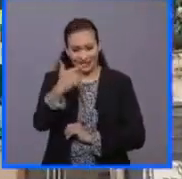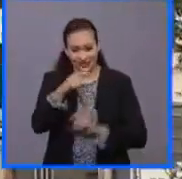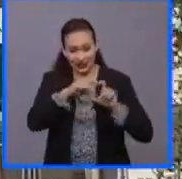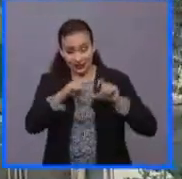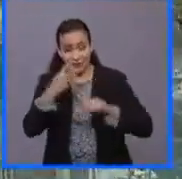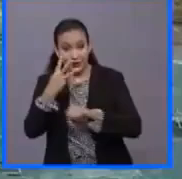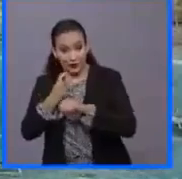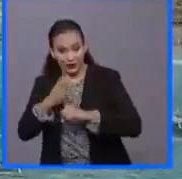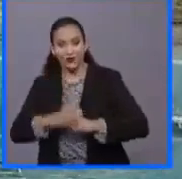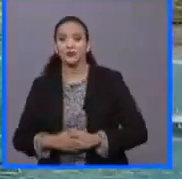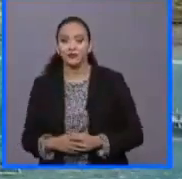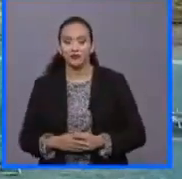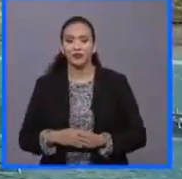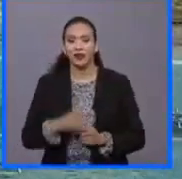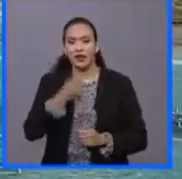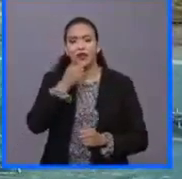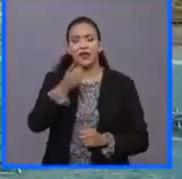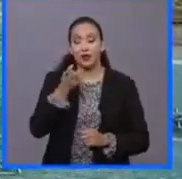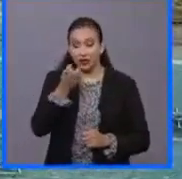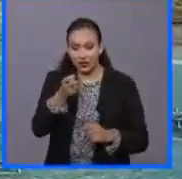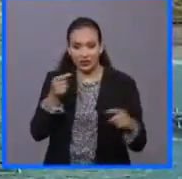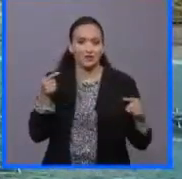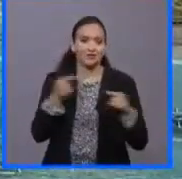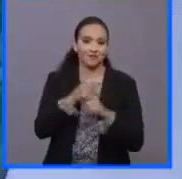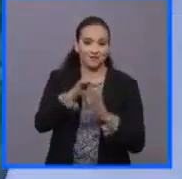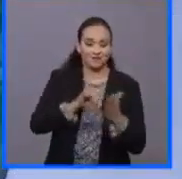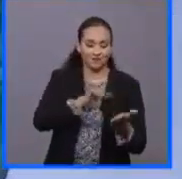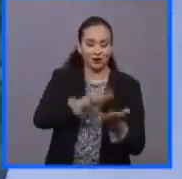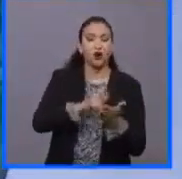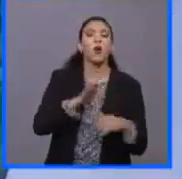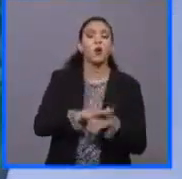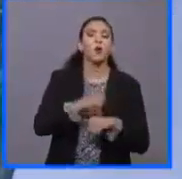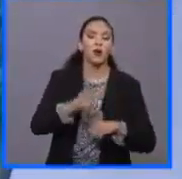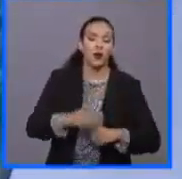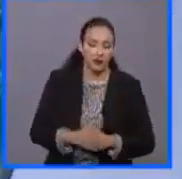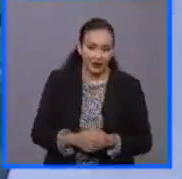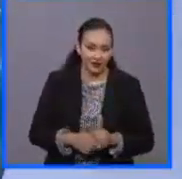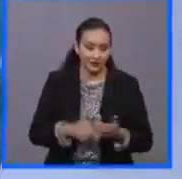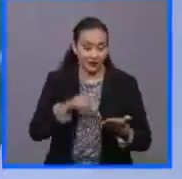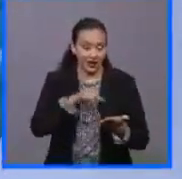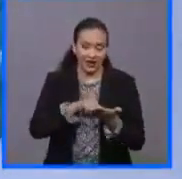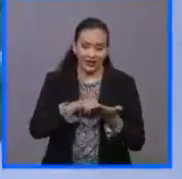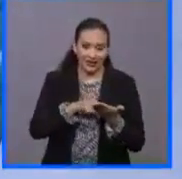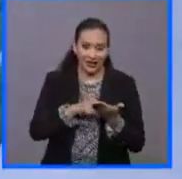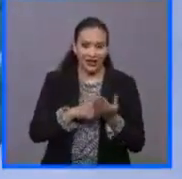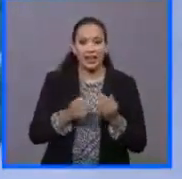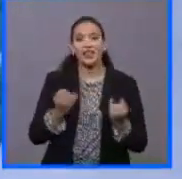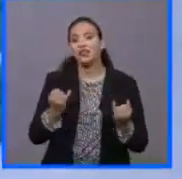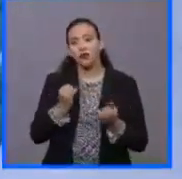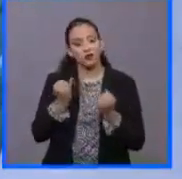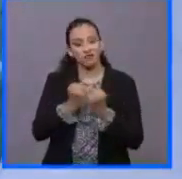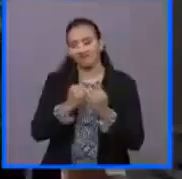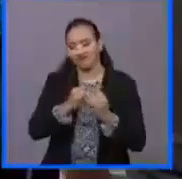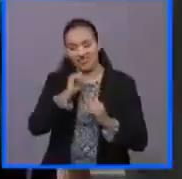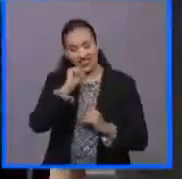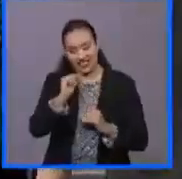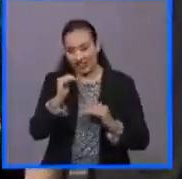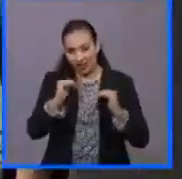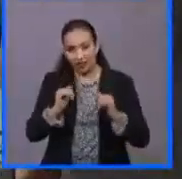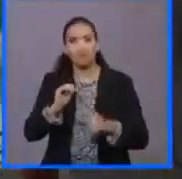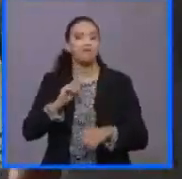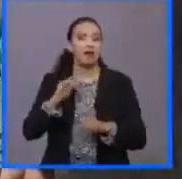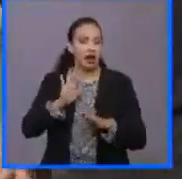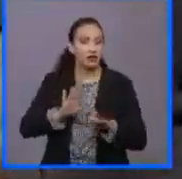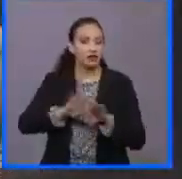fracción tercera, declaró su inconstitucionalidad por violar el principio de igualdad y no discriminación, además